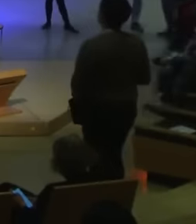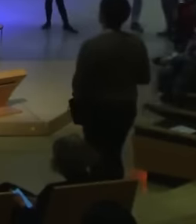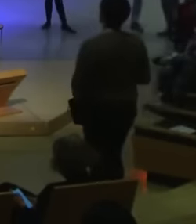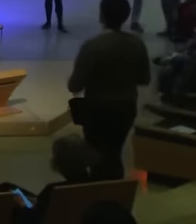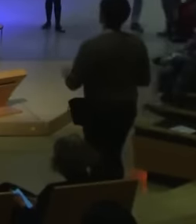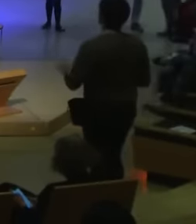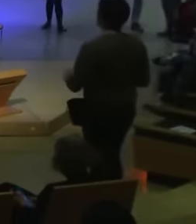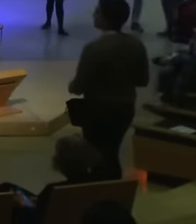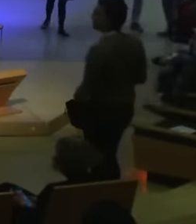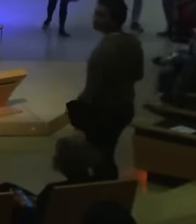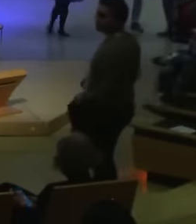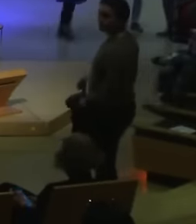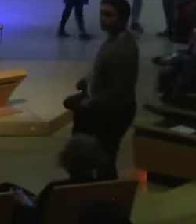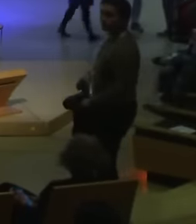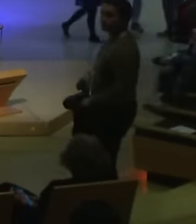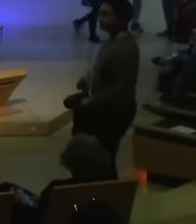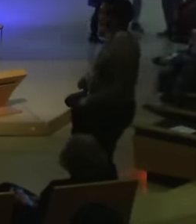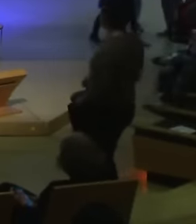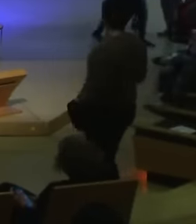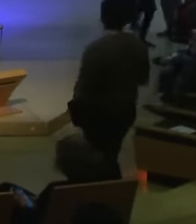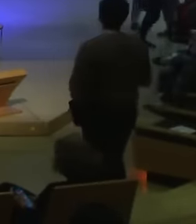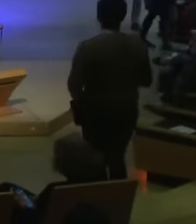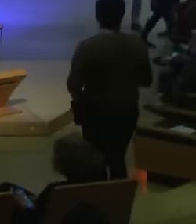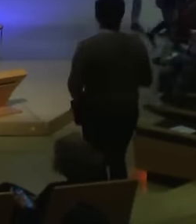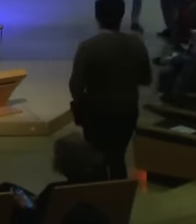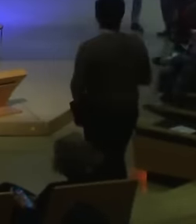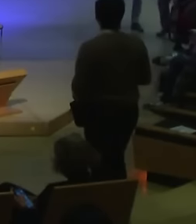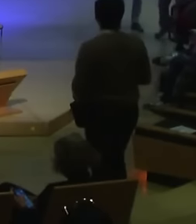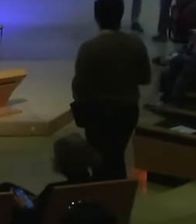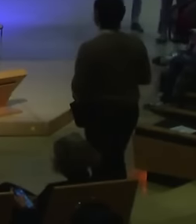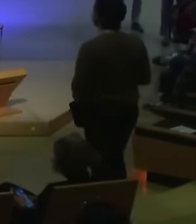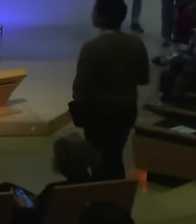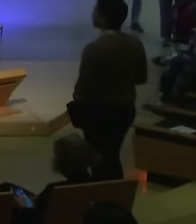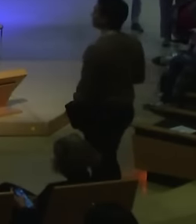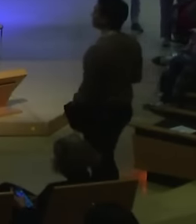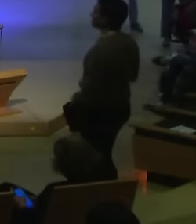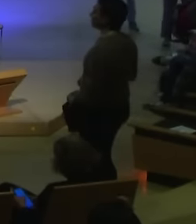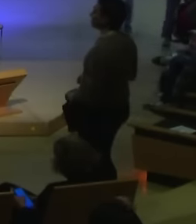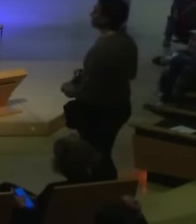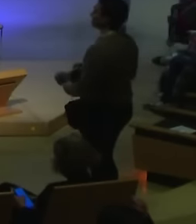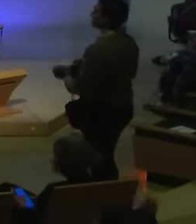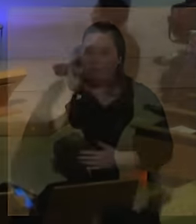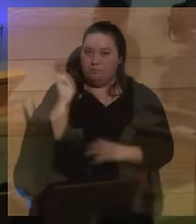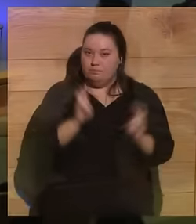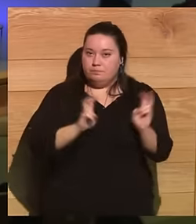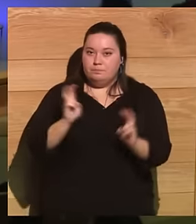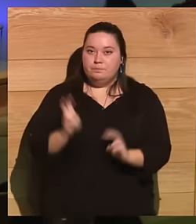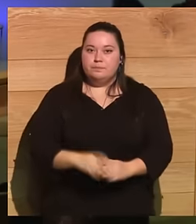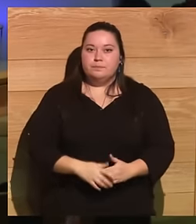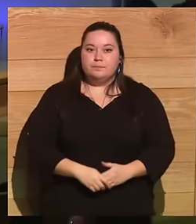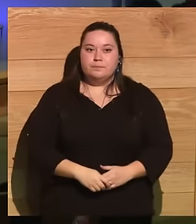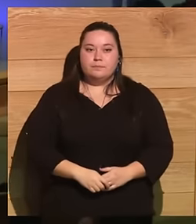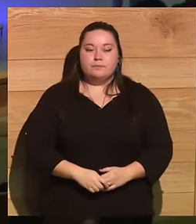Hola, buenas tardes, ¿qué tal? Muchas gracias a todos por venir.